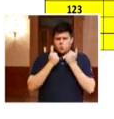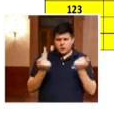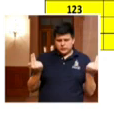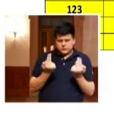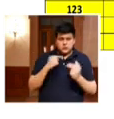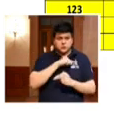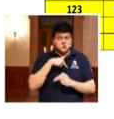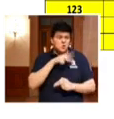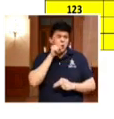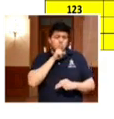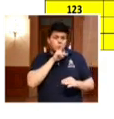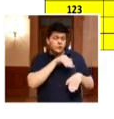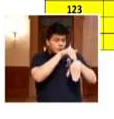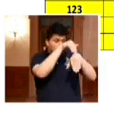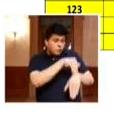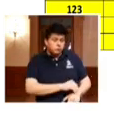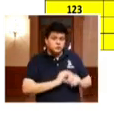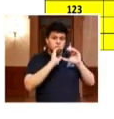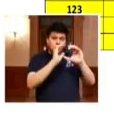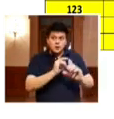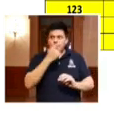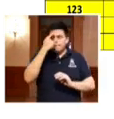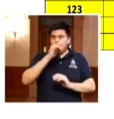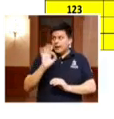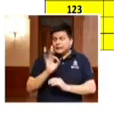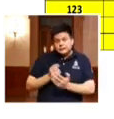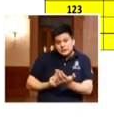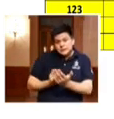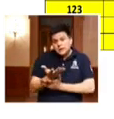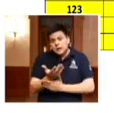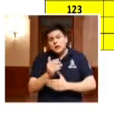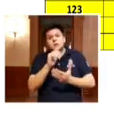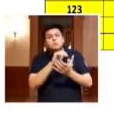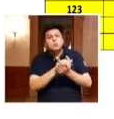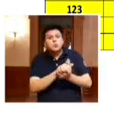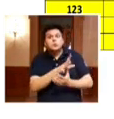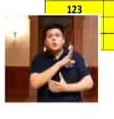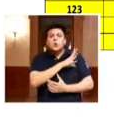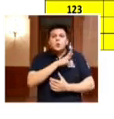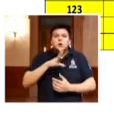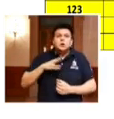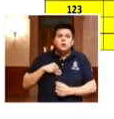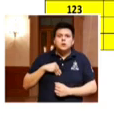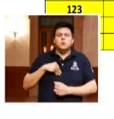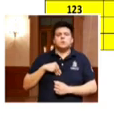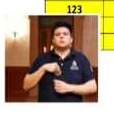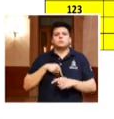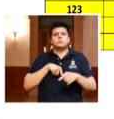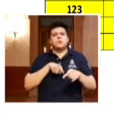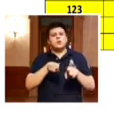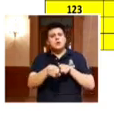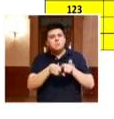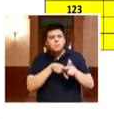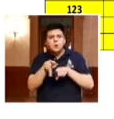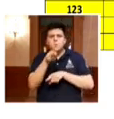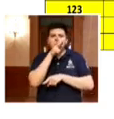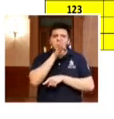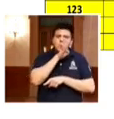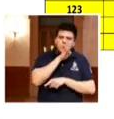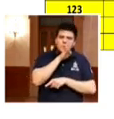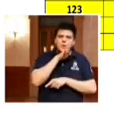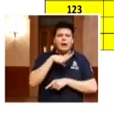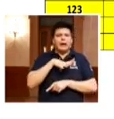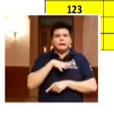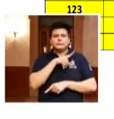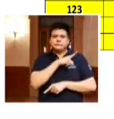familiar que sí tiene que salir, tu esposo, tu hijo, tu hermano, tu papá, tu mamá, que tiene